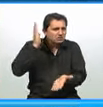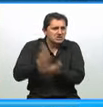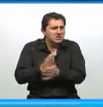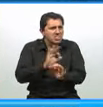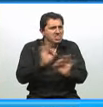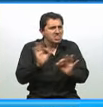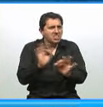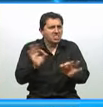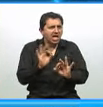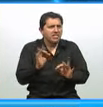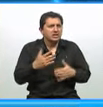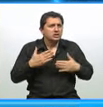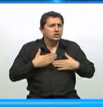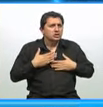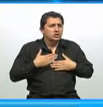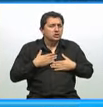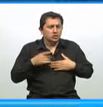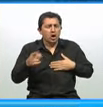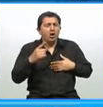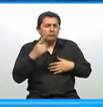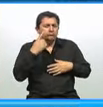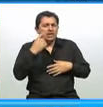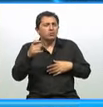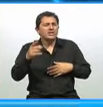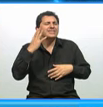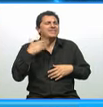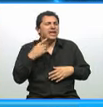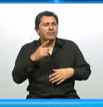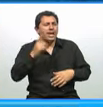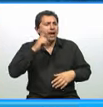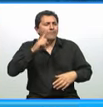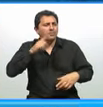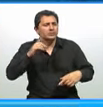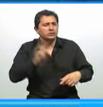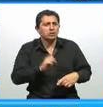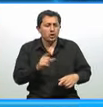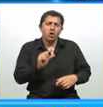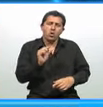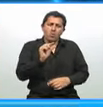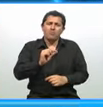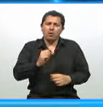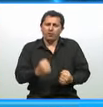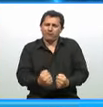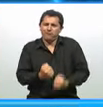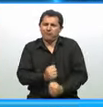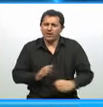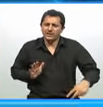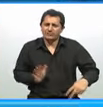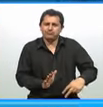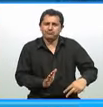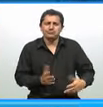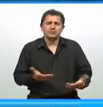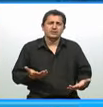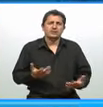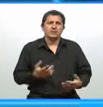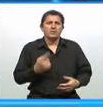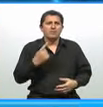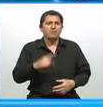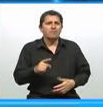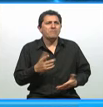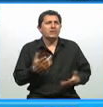claro, por lo menos desde mi visión, que Tevez no tuvo mala intención. Sí va un poquito vehemente, va a trabar quizás con fuerza desmedida. Pero